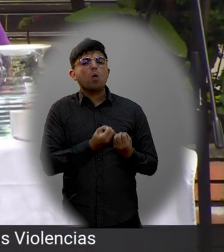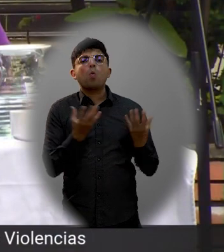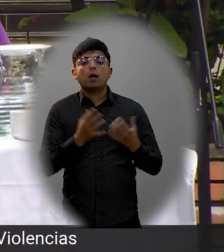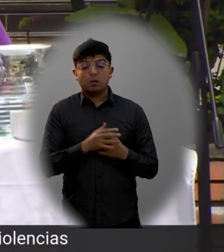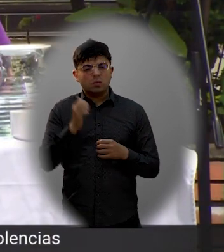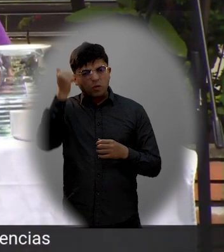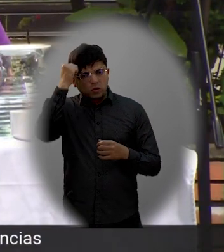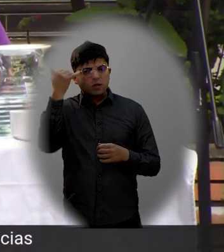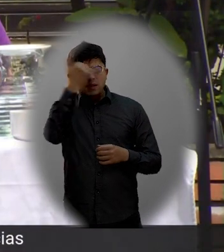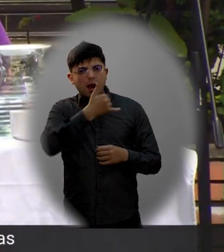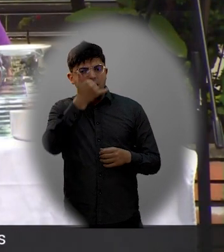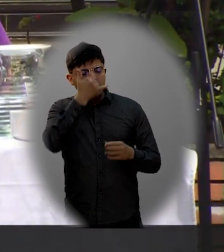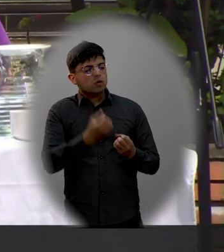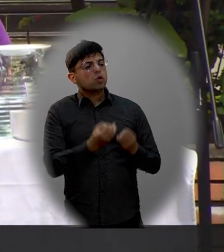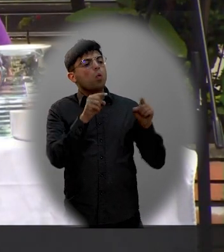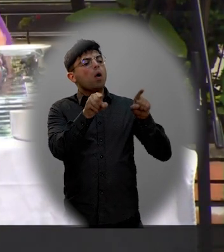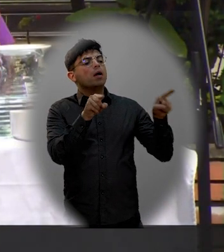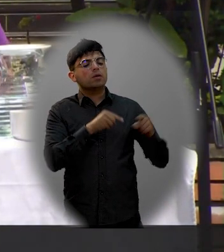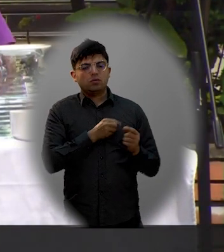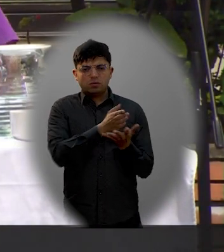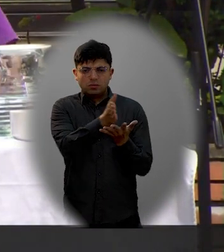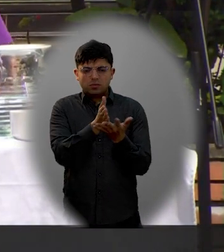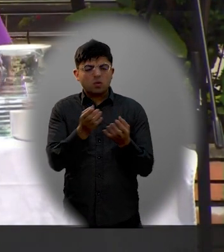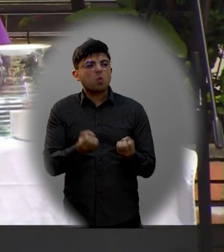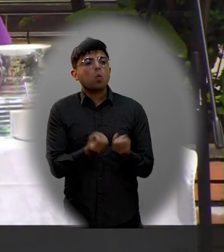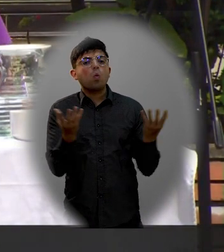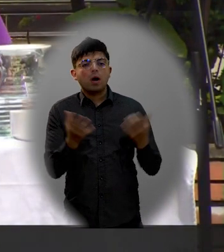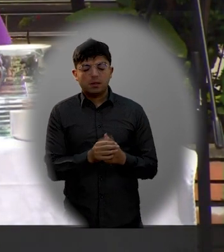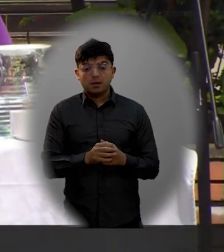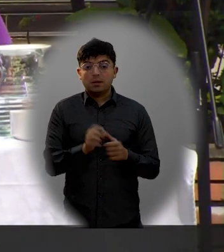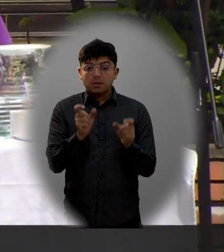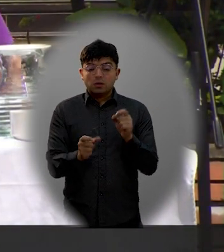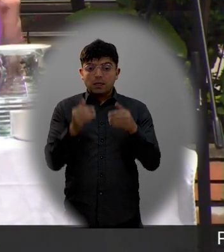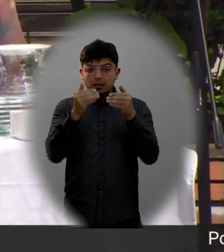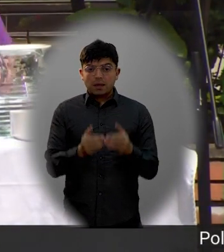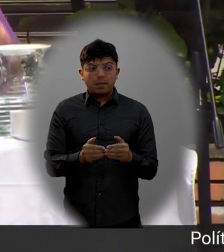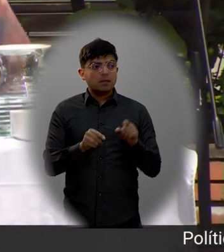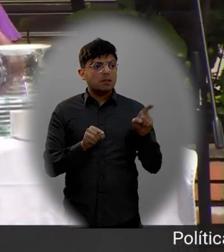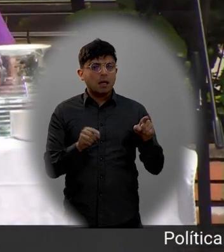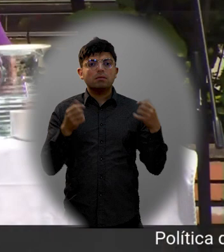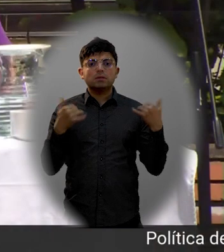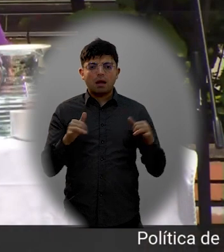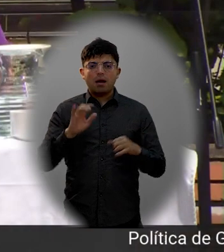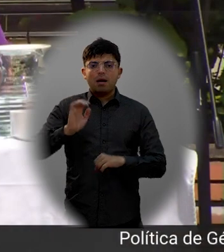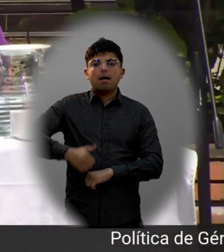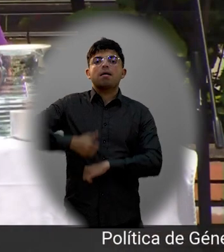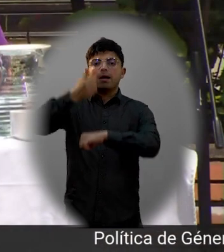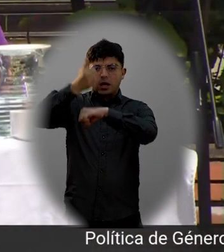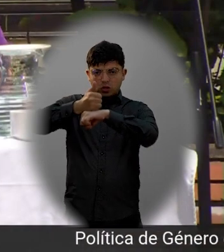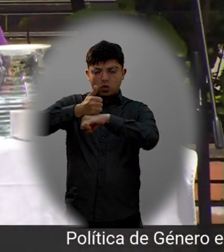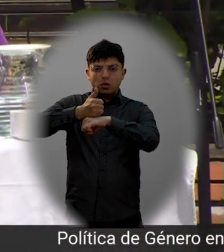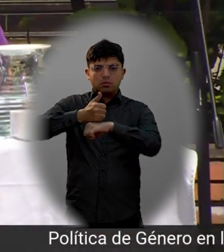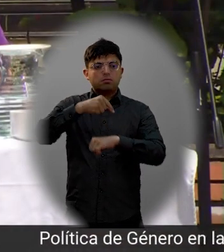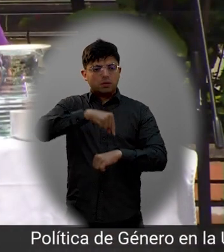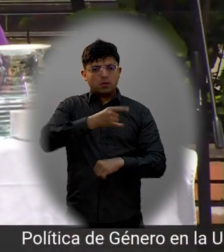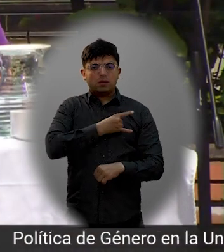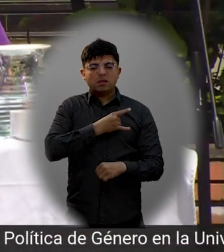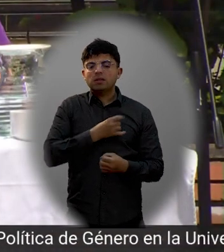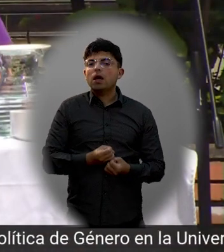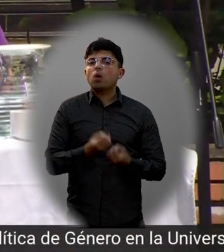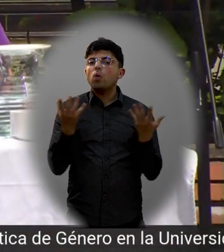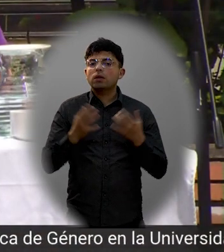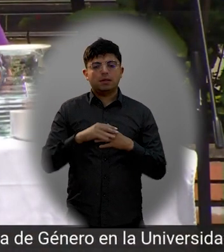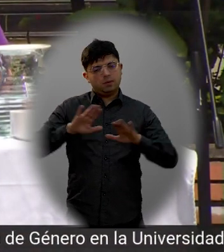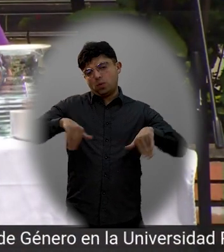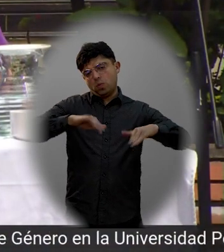afro ustedes tienen en sus carreras? ¿Cuántas personas con discapacidad han sido rectoras en esta universidad? No